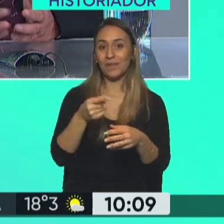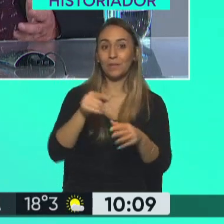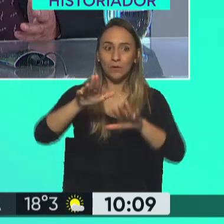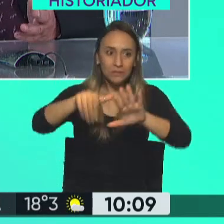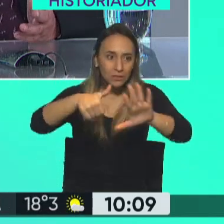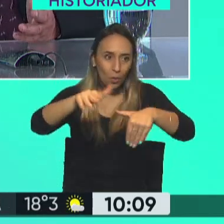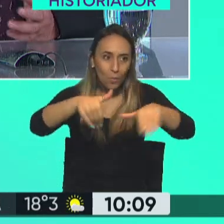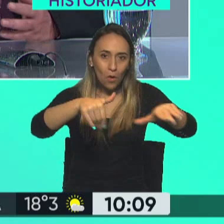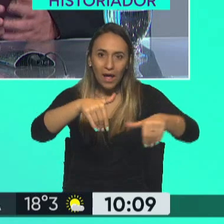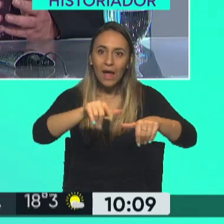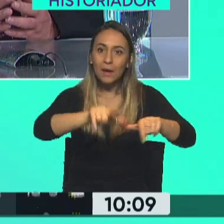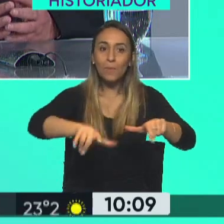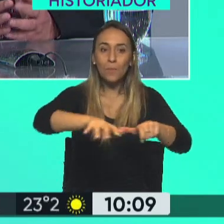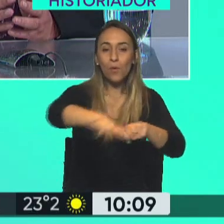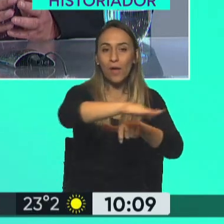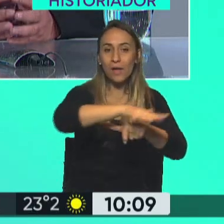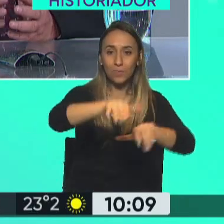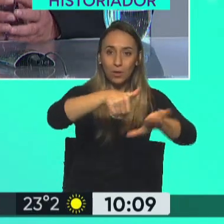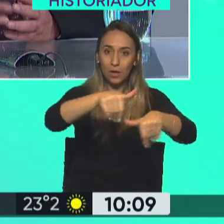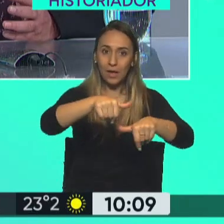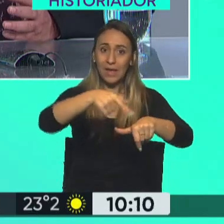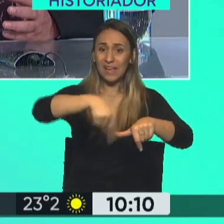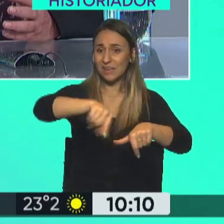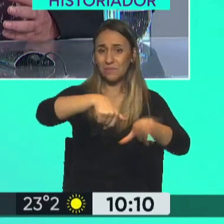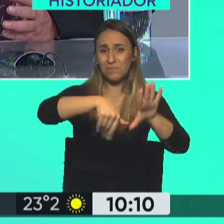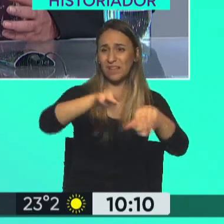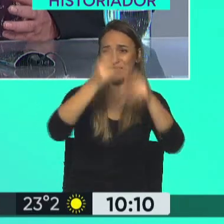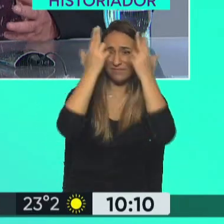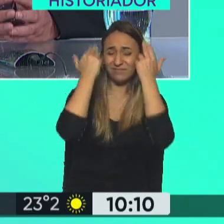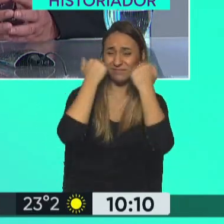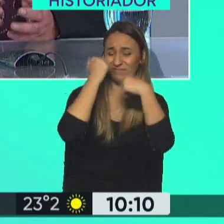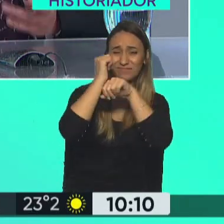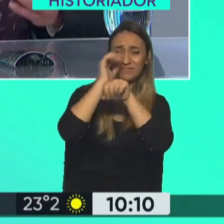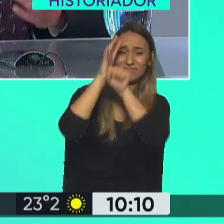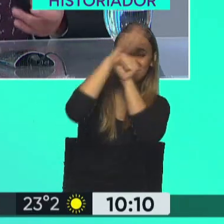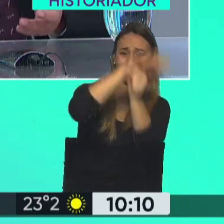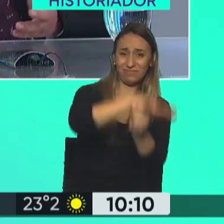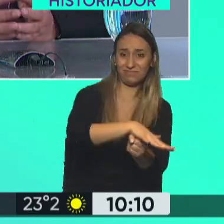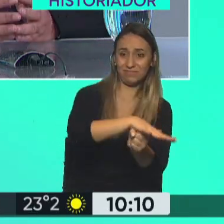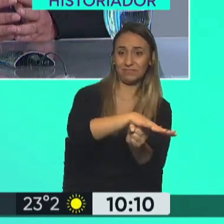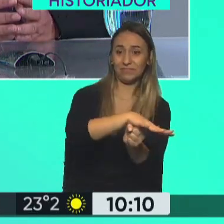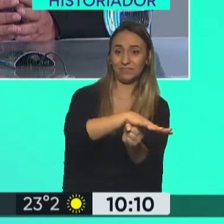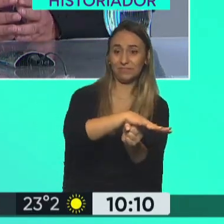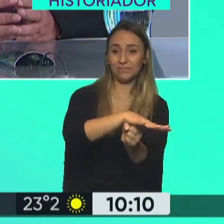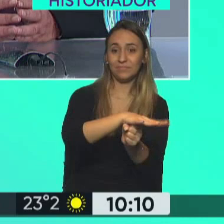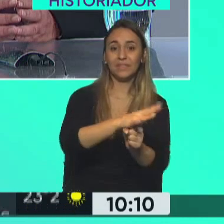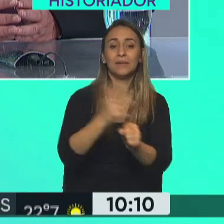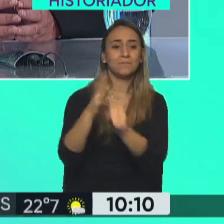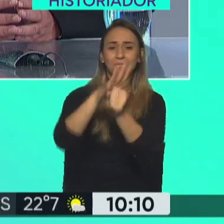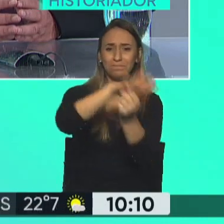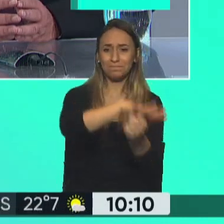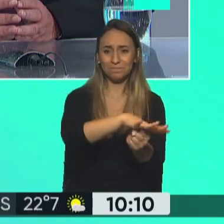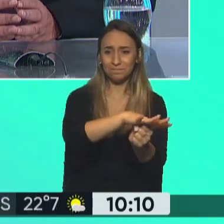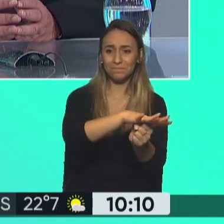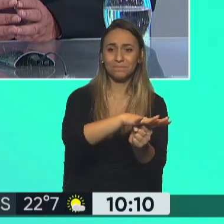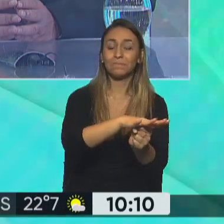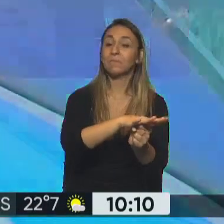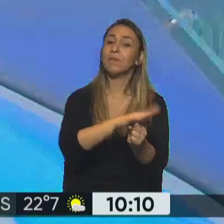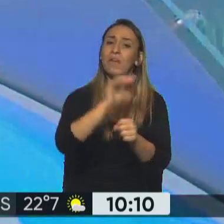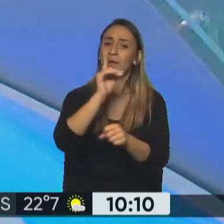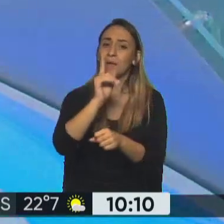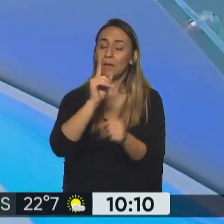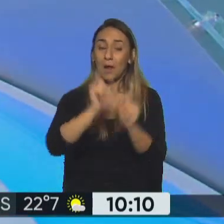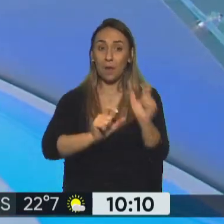Que obviamente era el más sometido respecto de lo que se llamaba la tiranía española, ¿no? Y además se tomaron